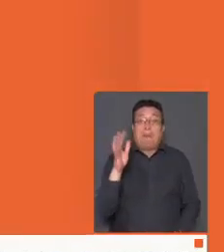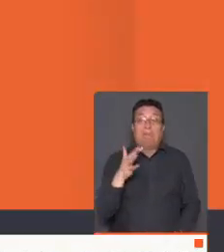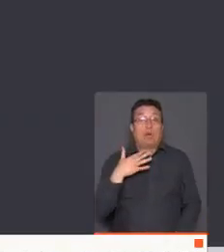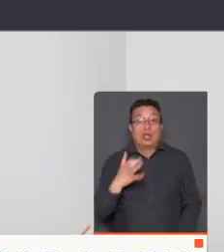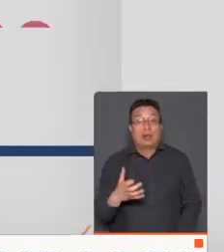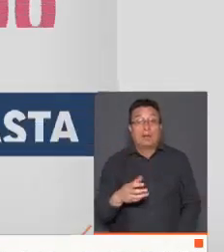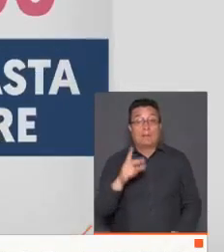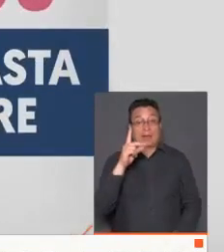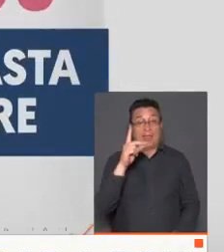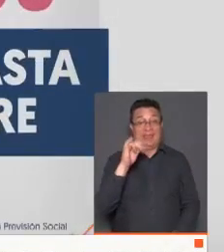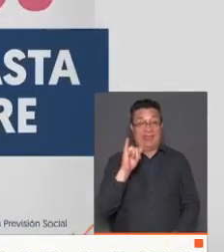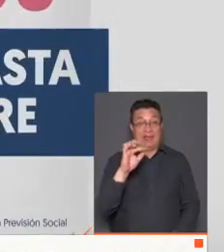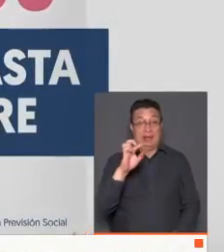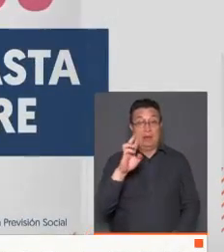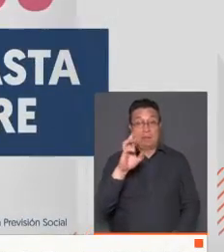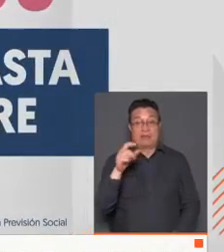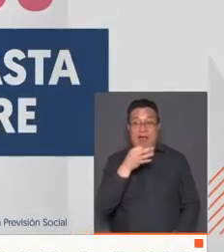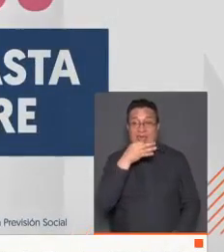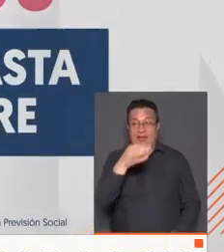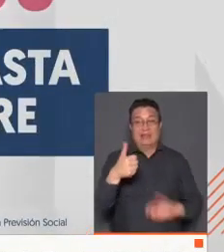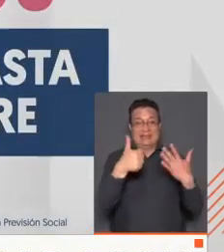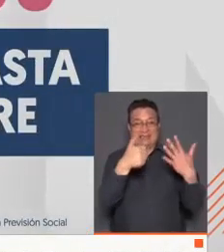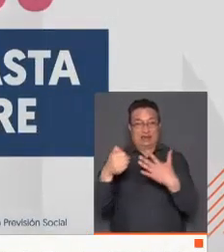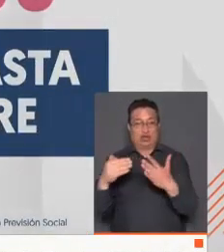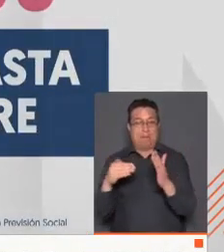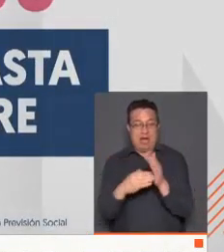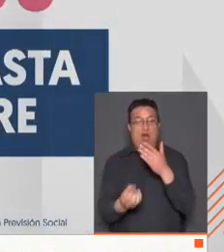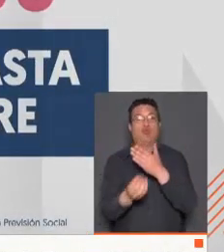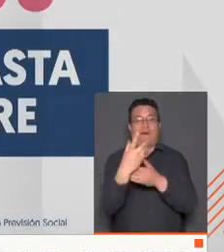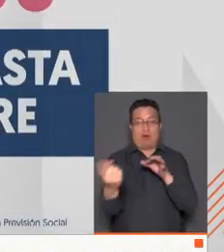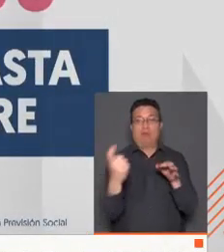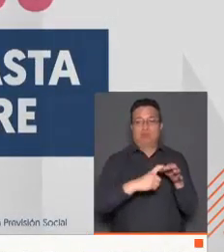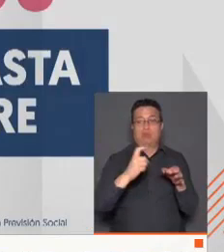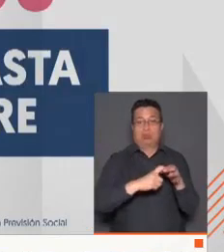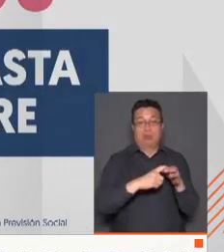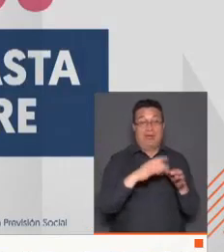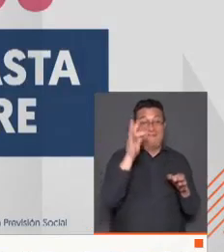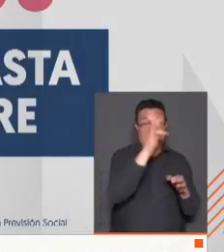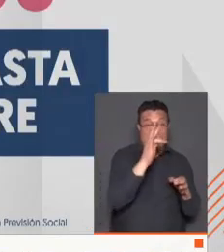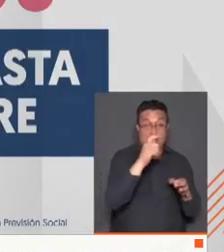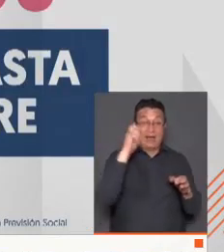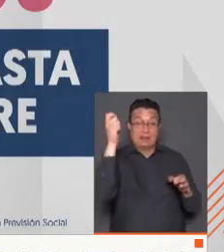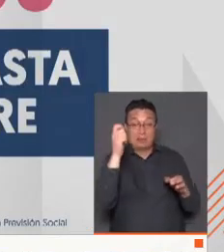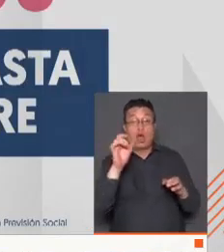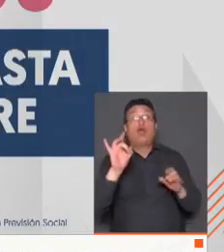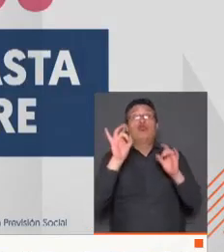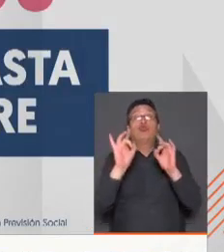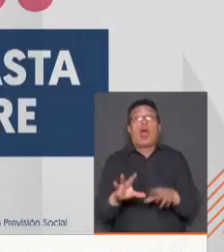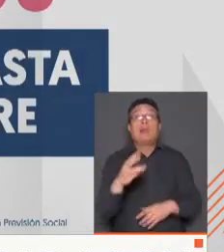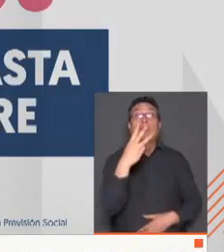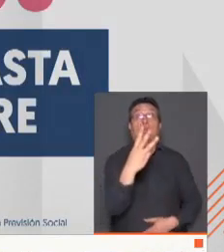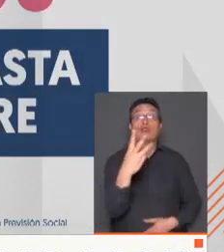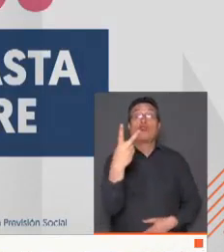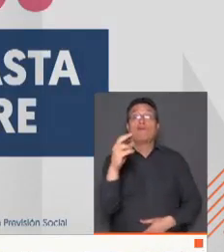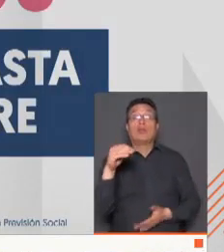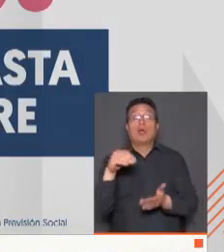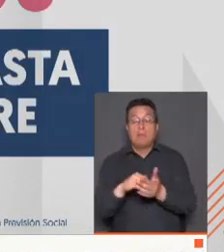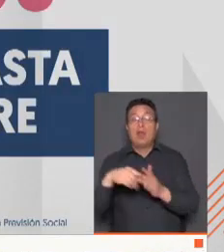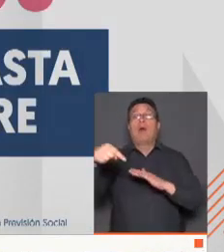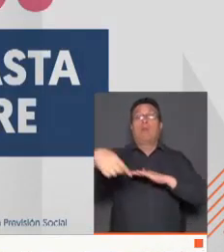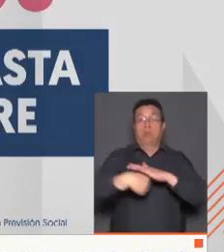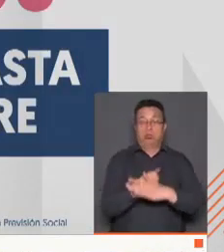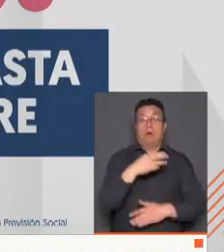dipress tenía proyectado 600.000 nuevos beneficiarios Pero entre febrero y septiembre sólo 320.000 accedieron a la pg